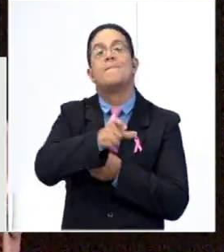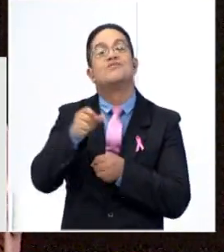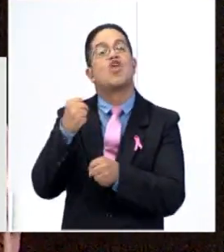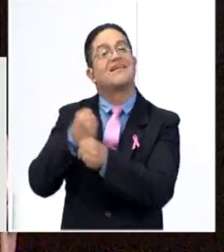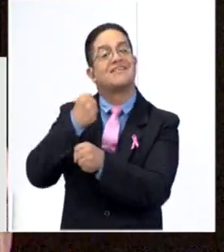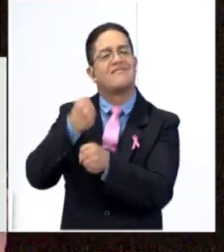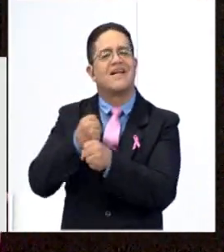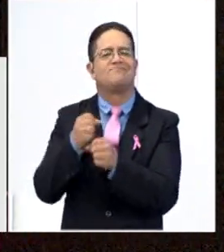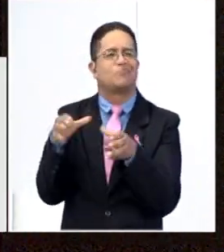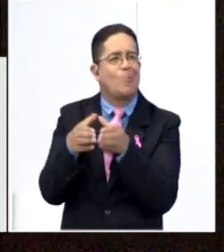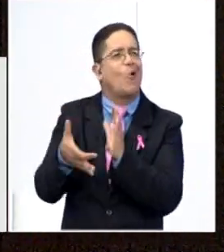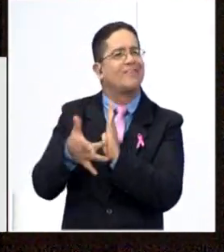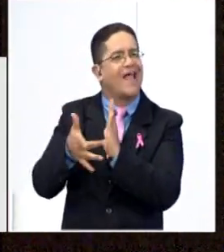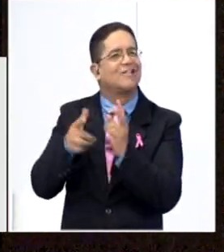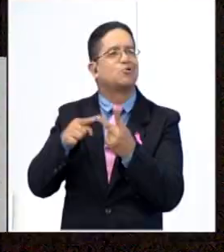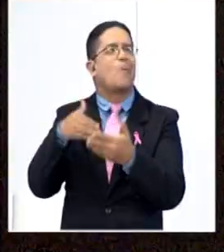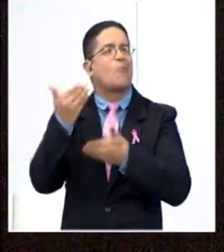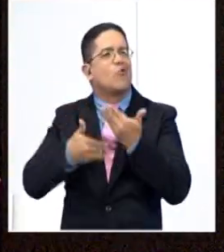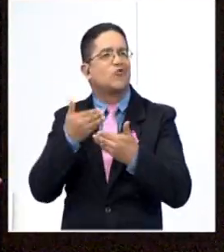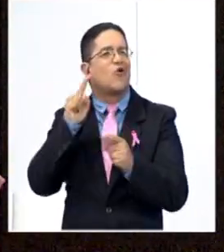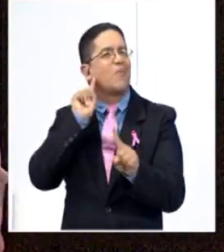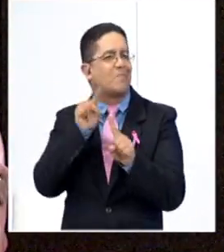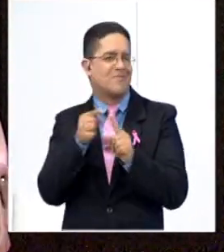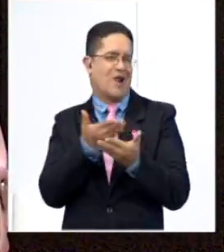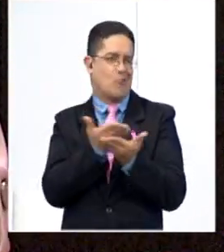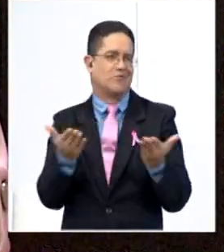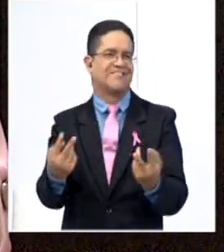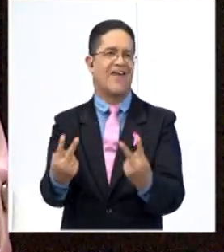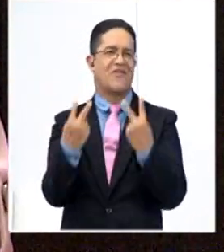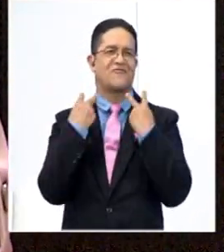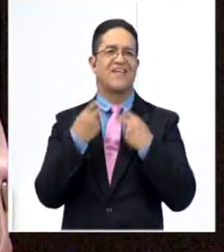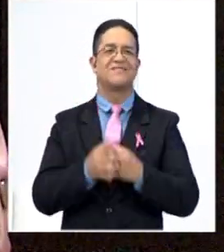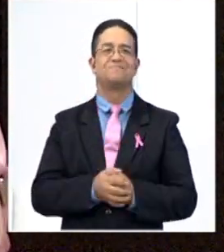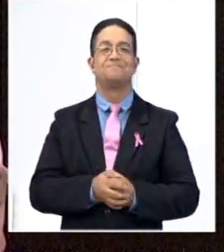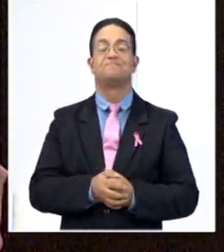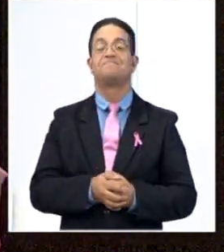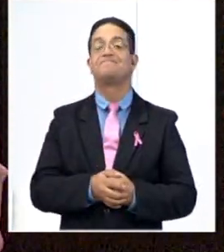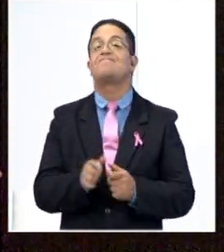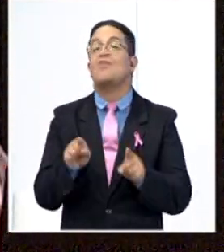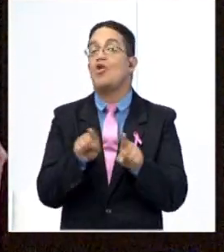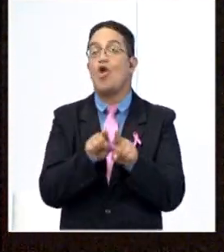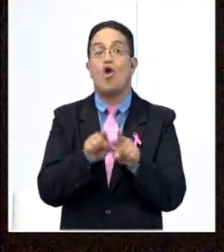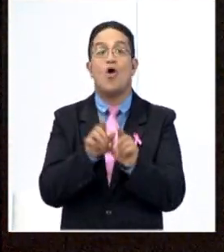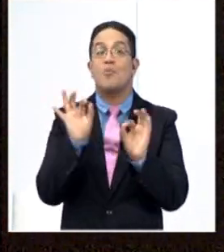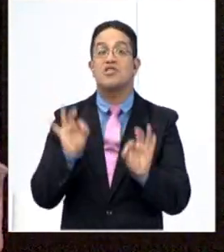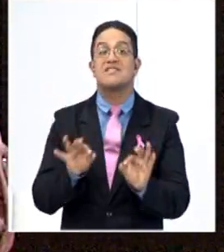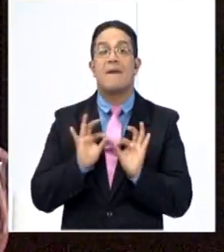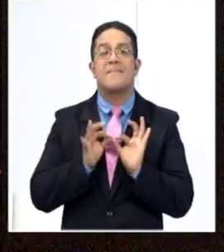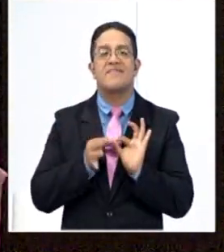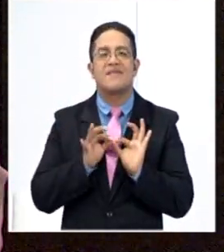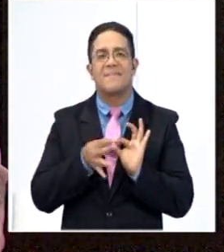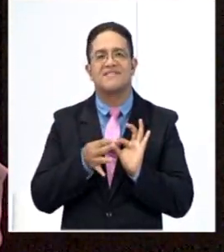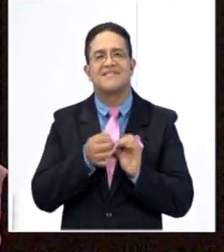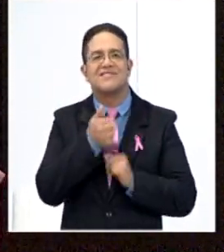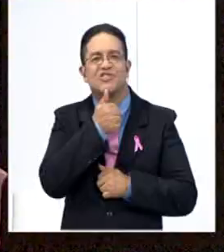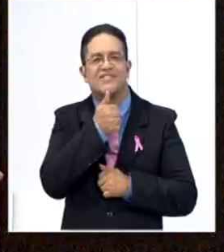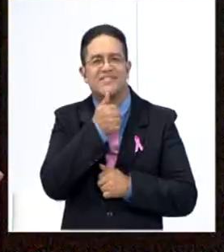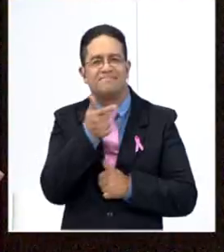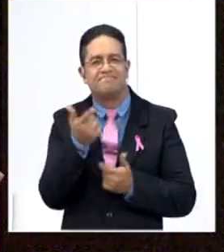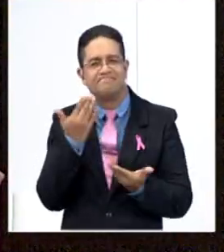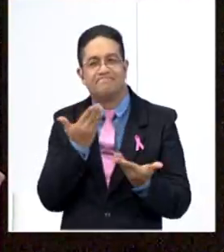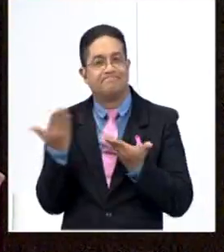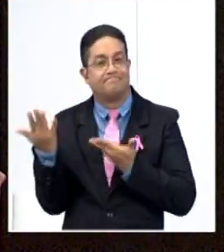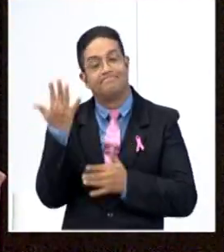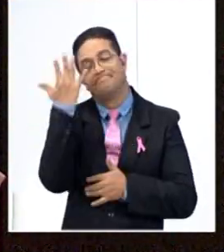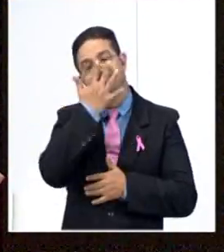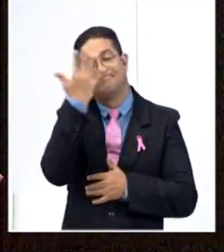equipo técnico y de producción que hace posible que este espacio llegue hasta sus hogares. Como siempre, en interpretación de lengua de